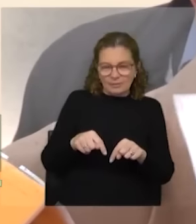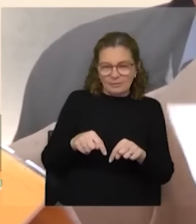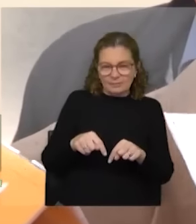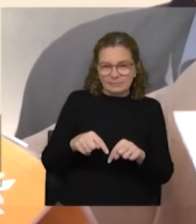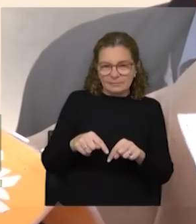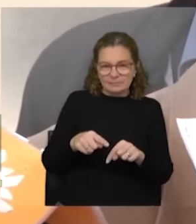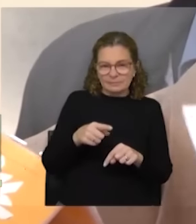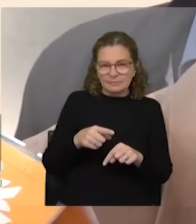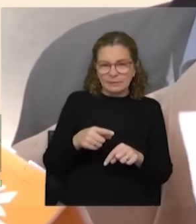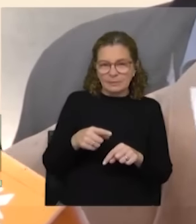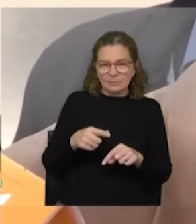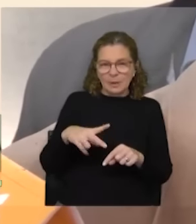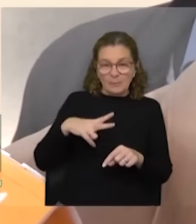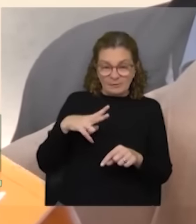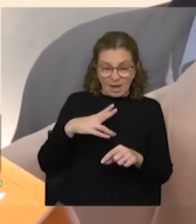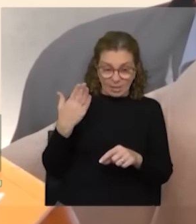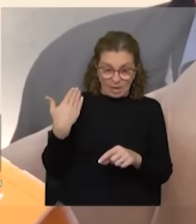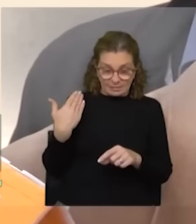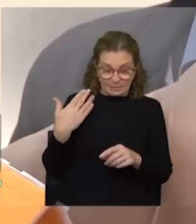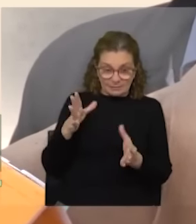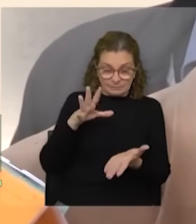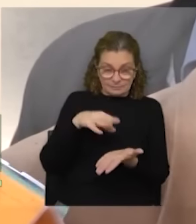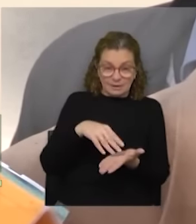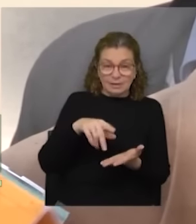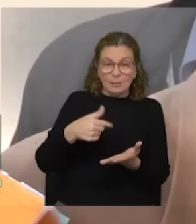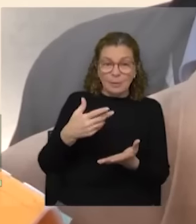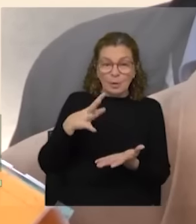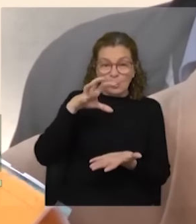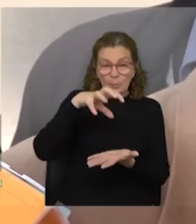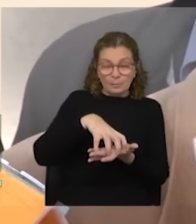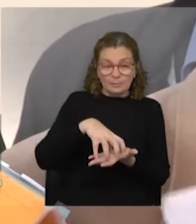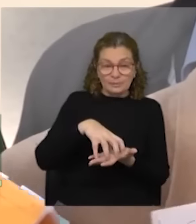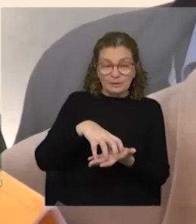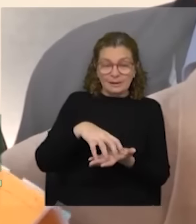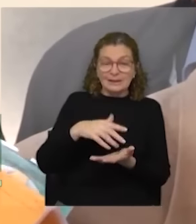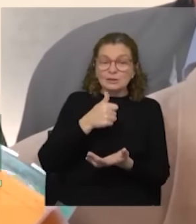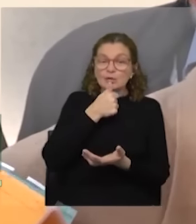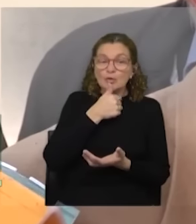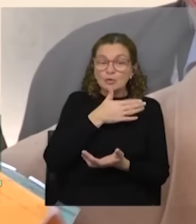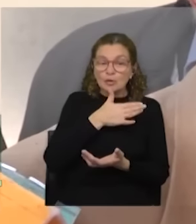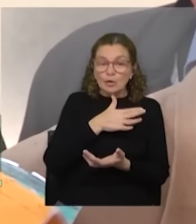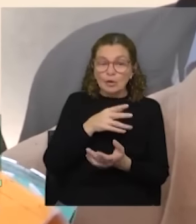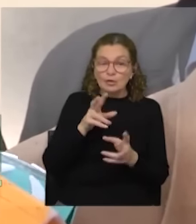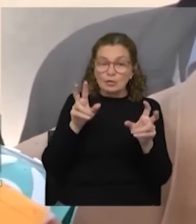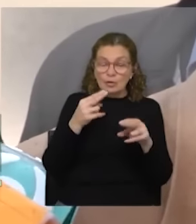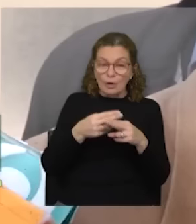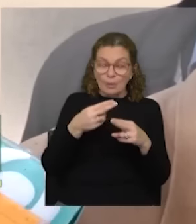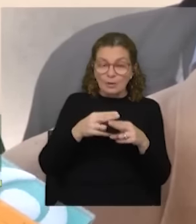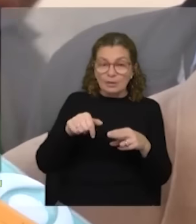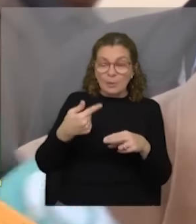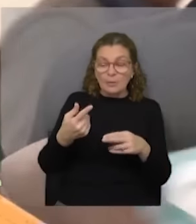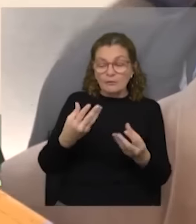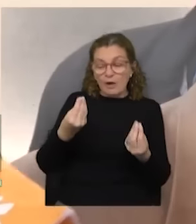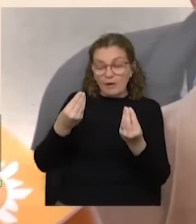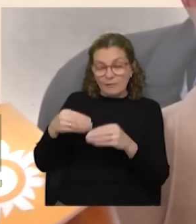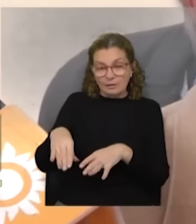este propiedad privada y fue declarado monumento histórico y este y bueno después fue